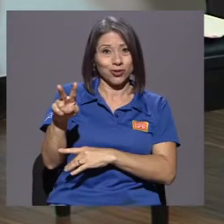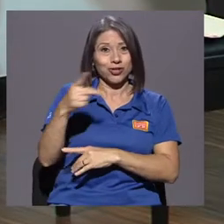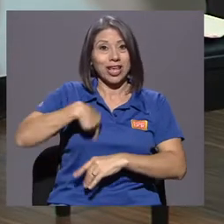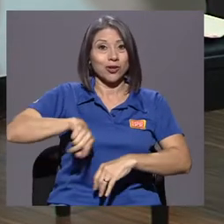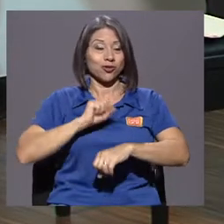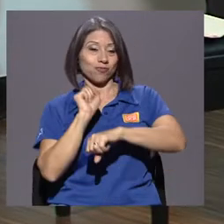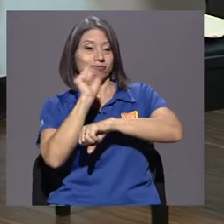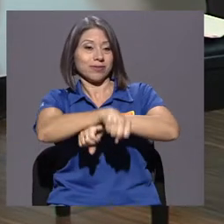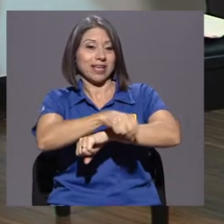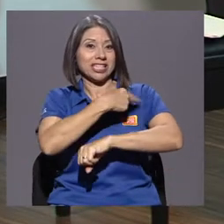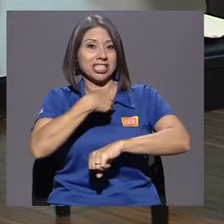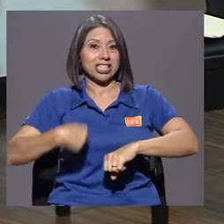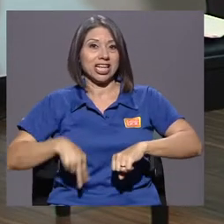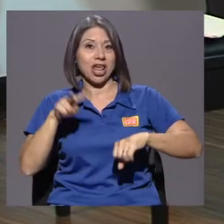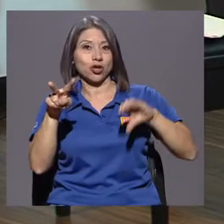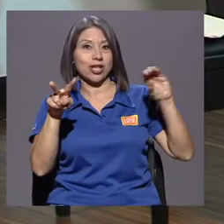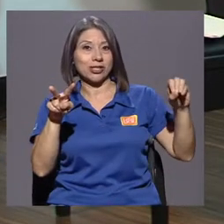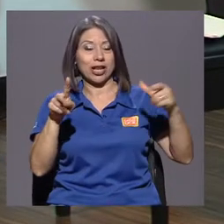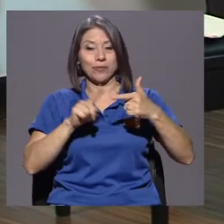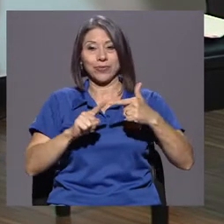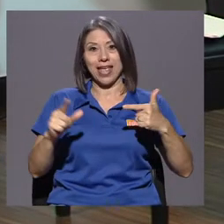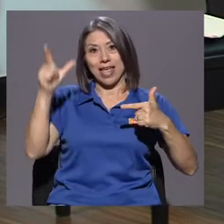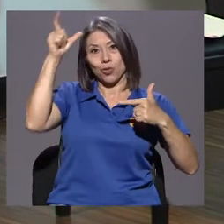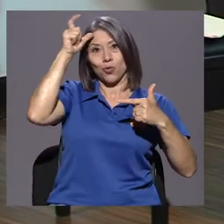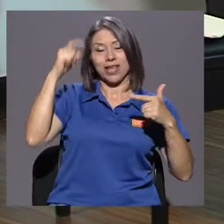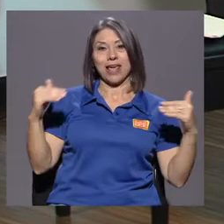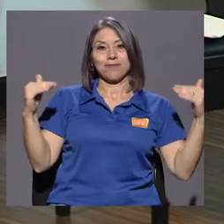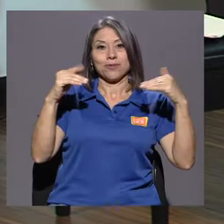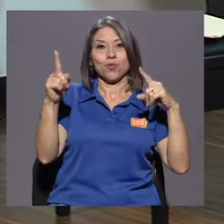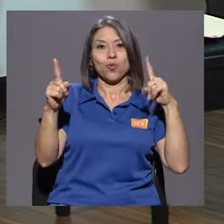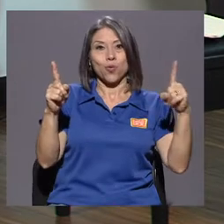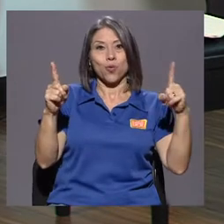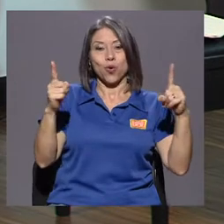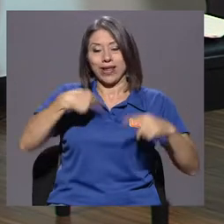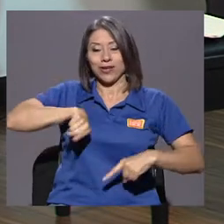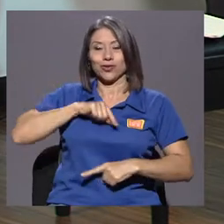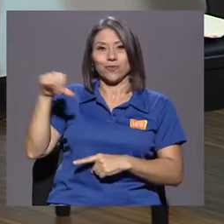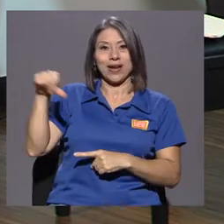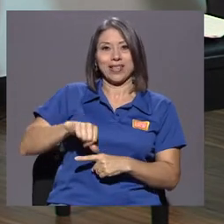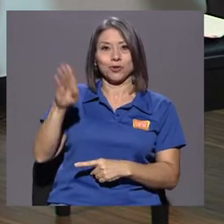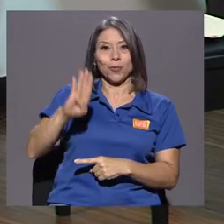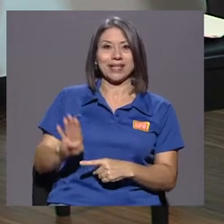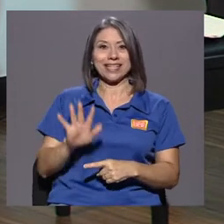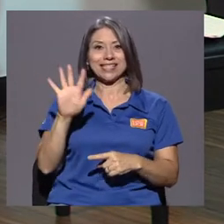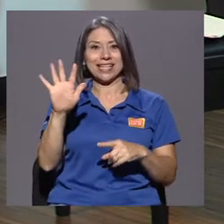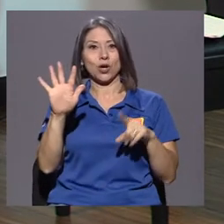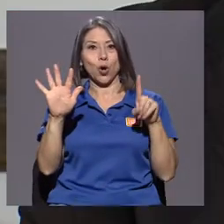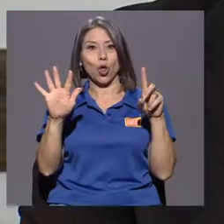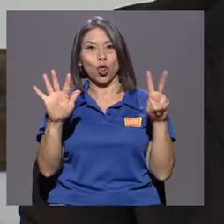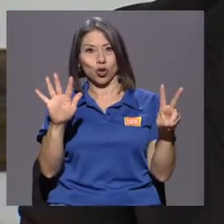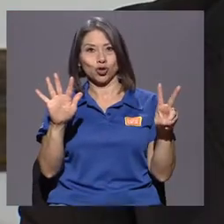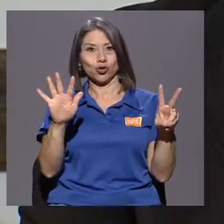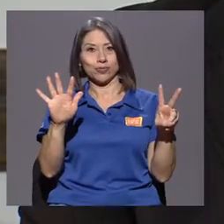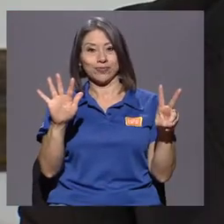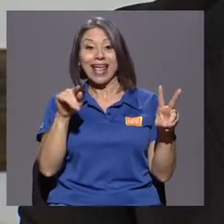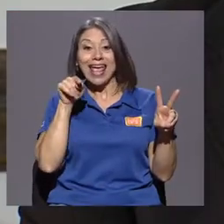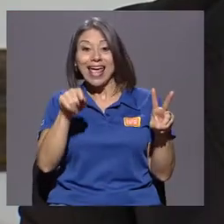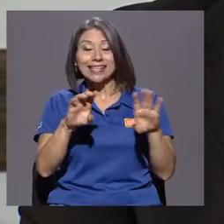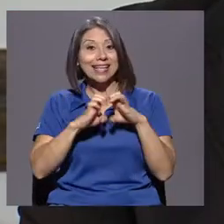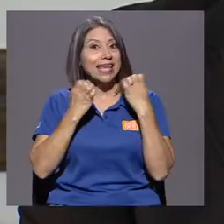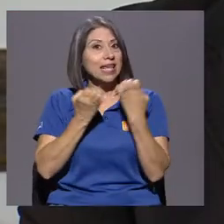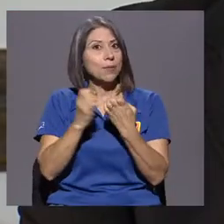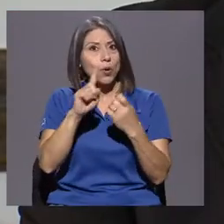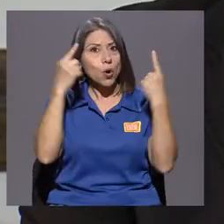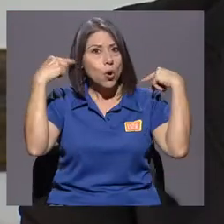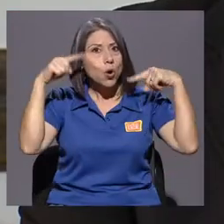ganamos a china 2 a 0 empatamos con turquía una 1 y perdimos con brasil 52 el error de ese equipo que no logró avanzar a la